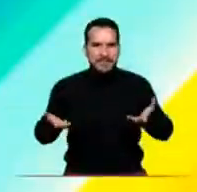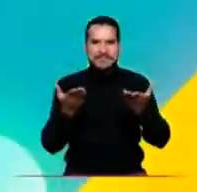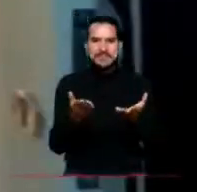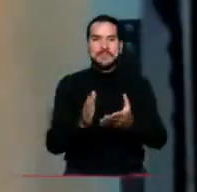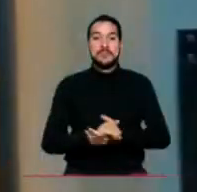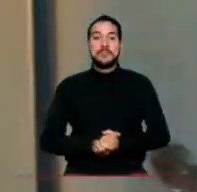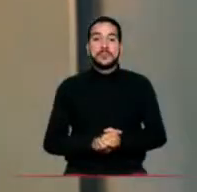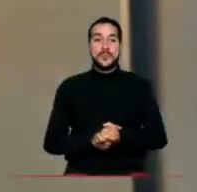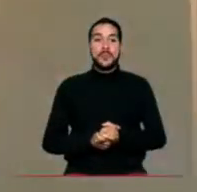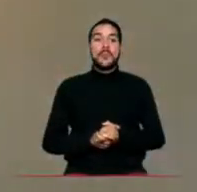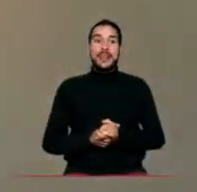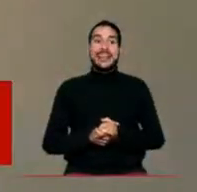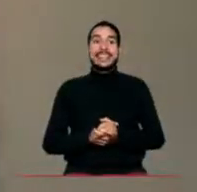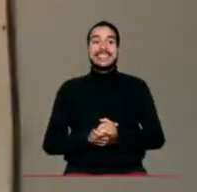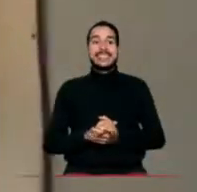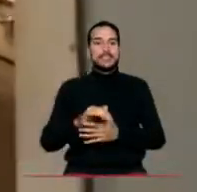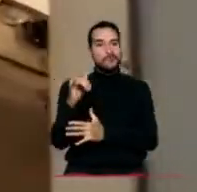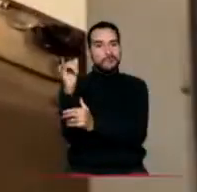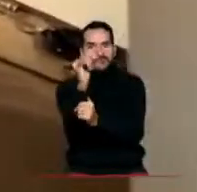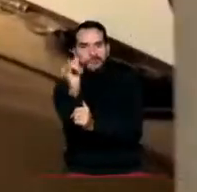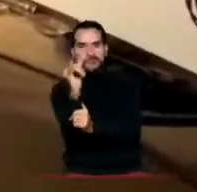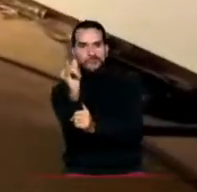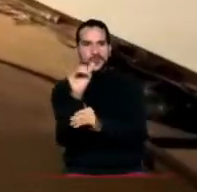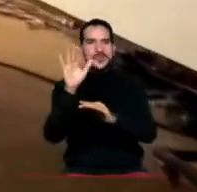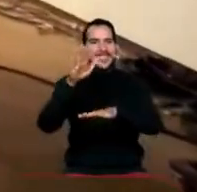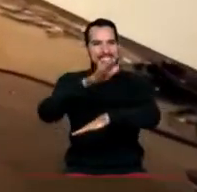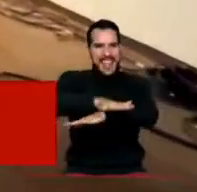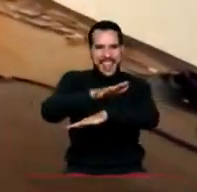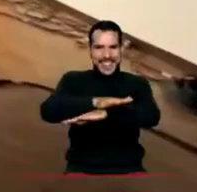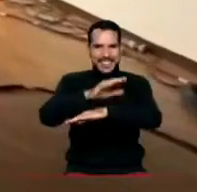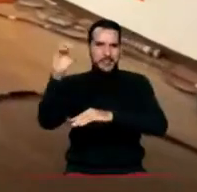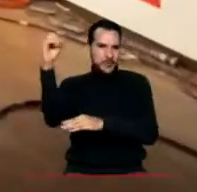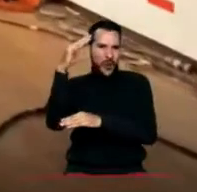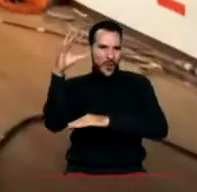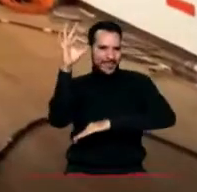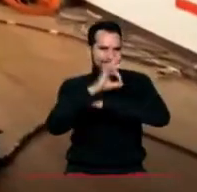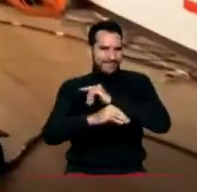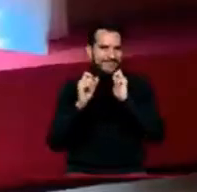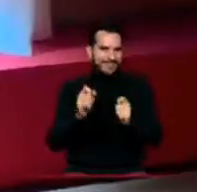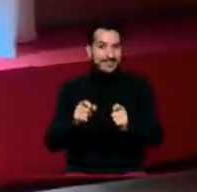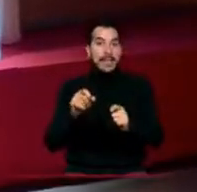El magazine de las Tardes del Sol regresa a la pantalla de Telepacífico para